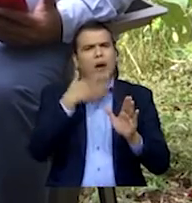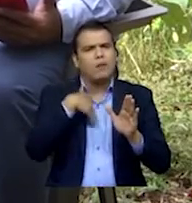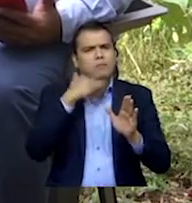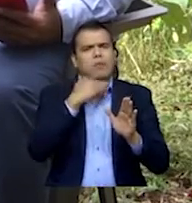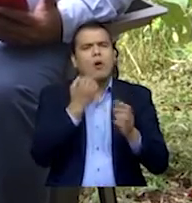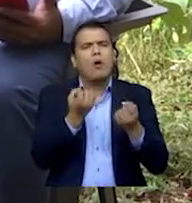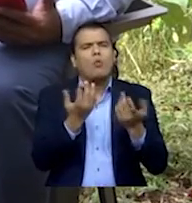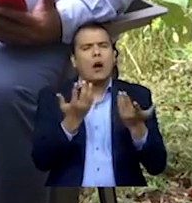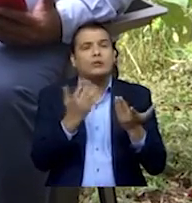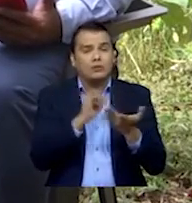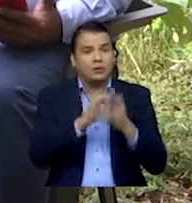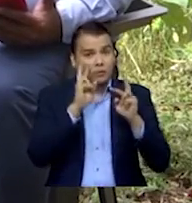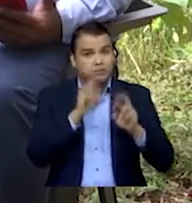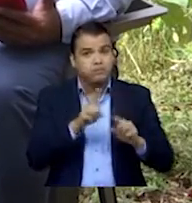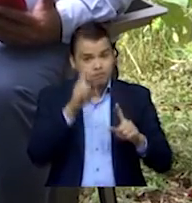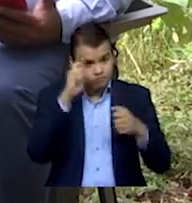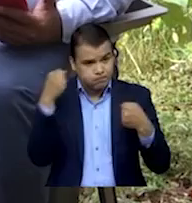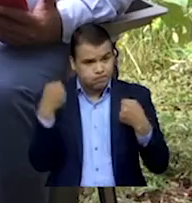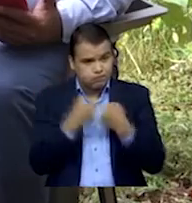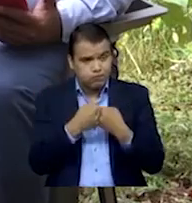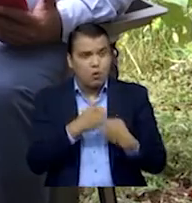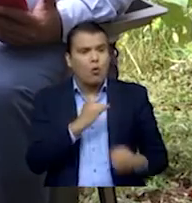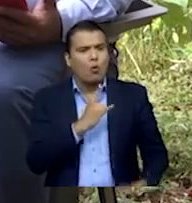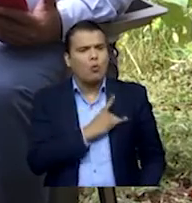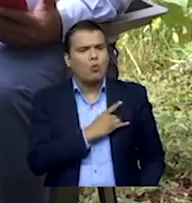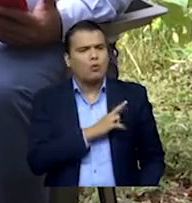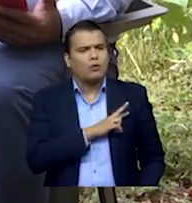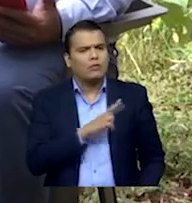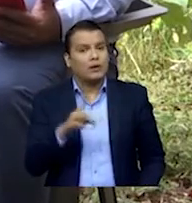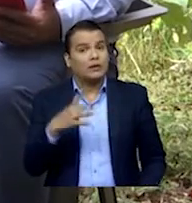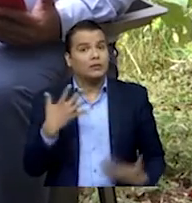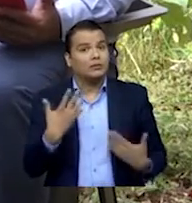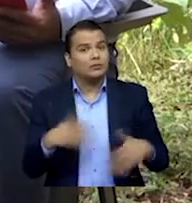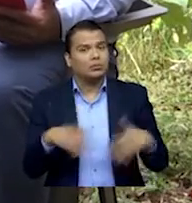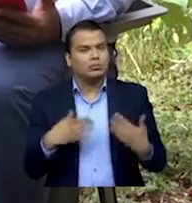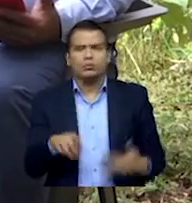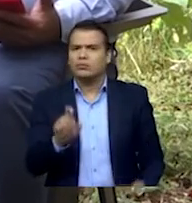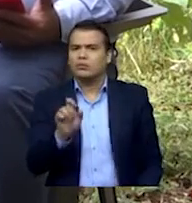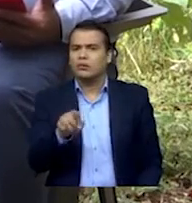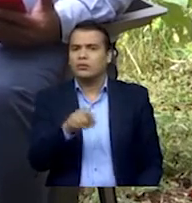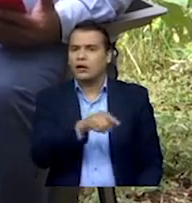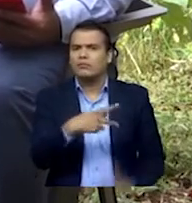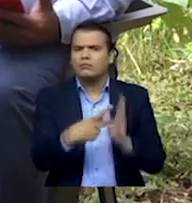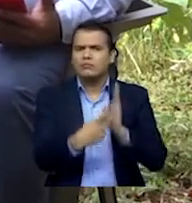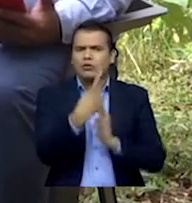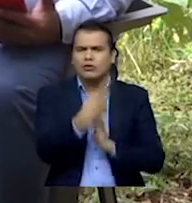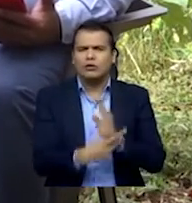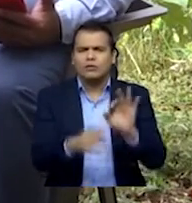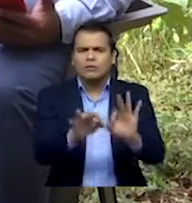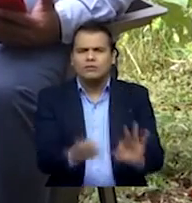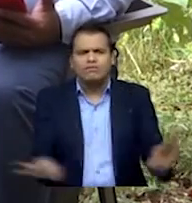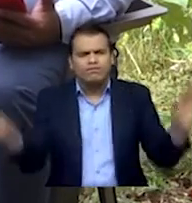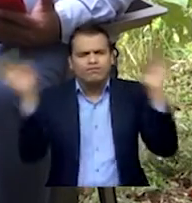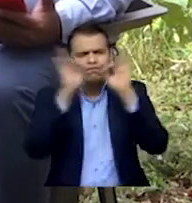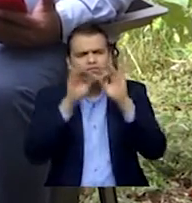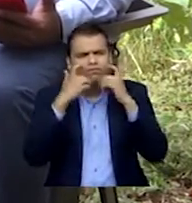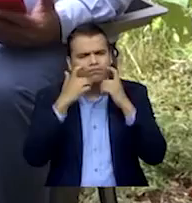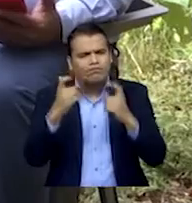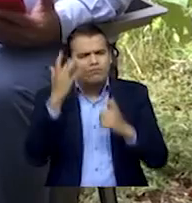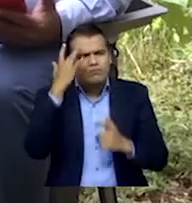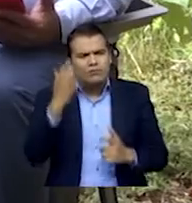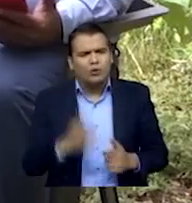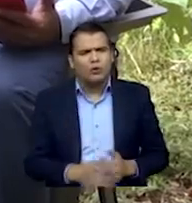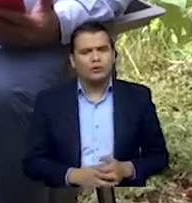allá en la cuenca del río pance con la universidad del valle director por qué es tan importante este estudio mira lo